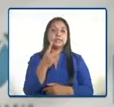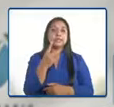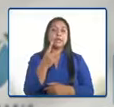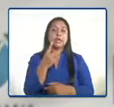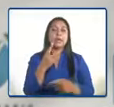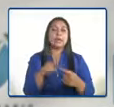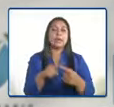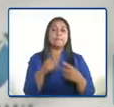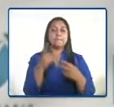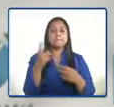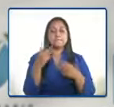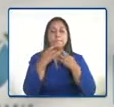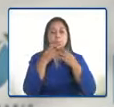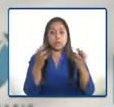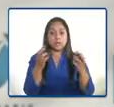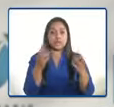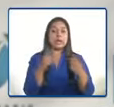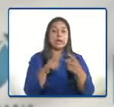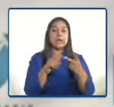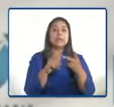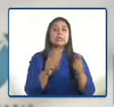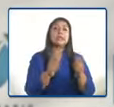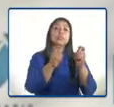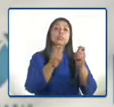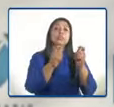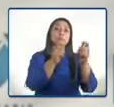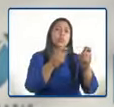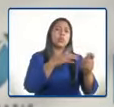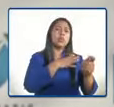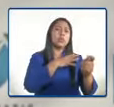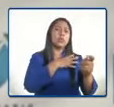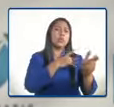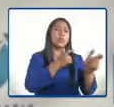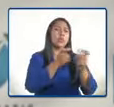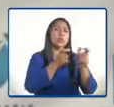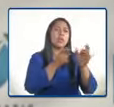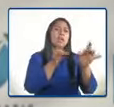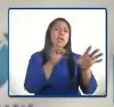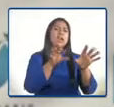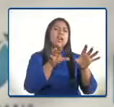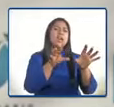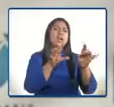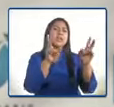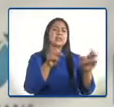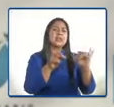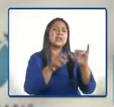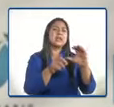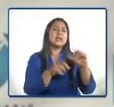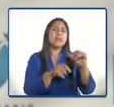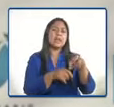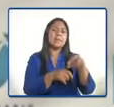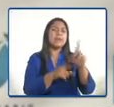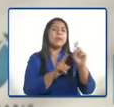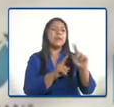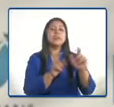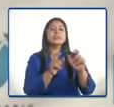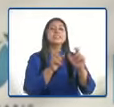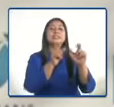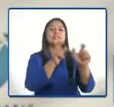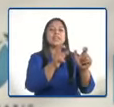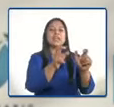en gerencia pública, pero ese está también coordinado algunos contenidos con el ICAP, pero es